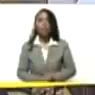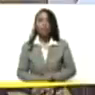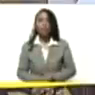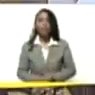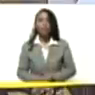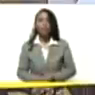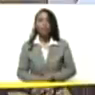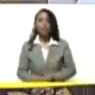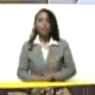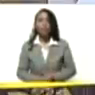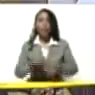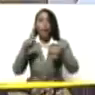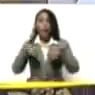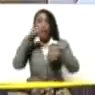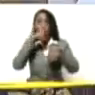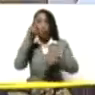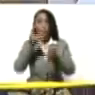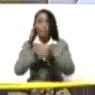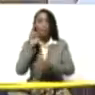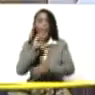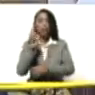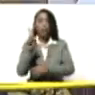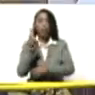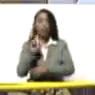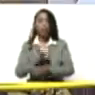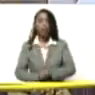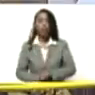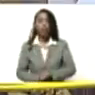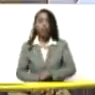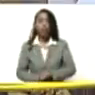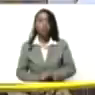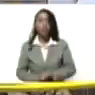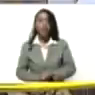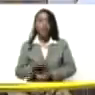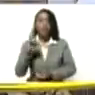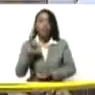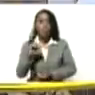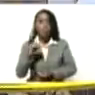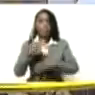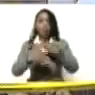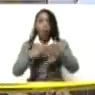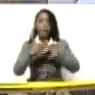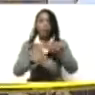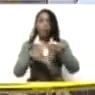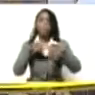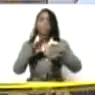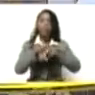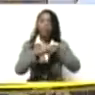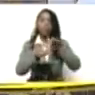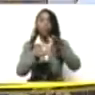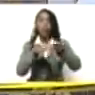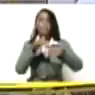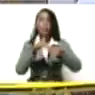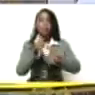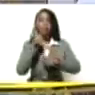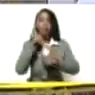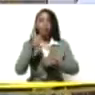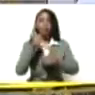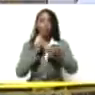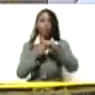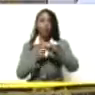este año 2021 también dimos pasos asertivos en